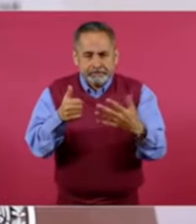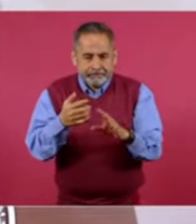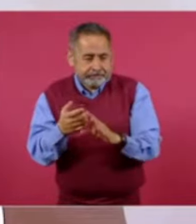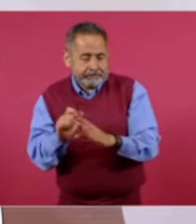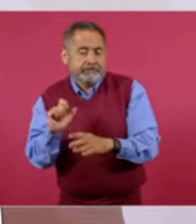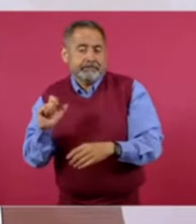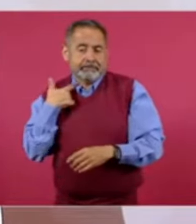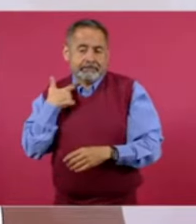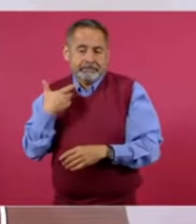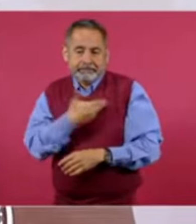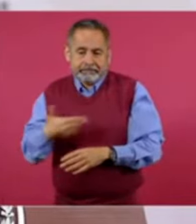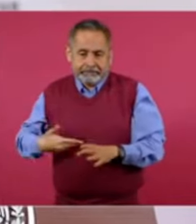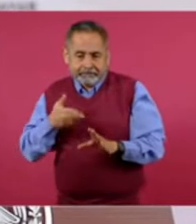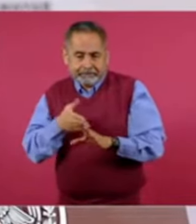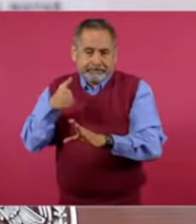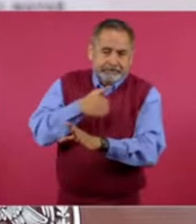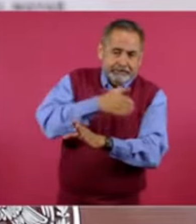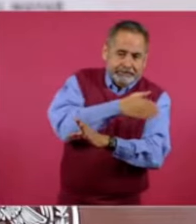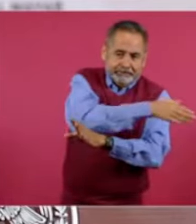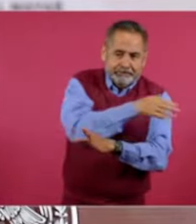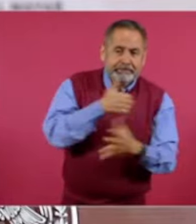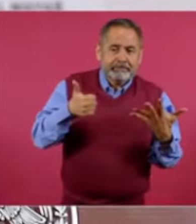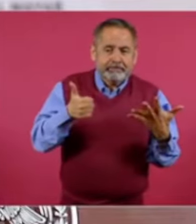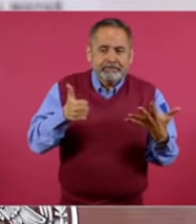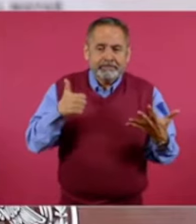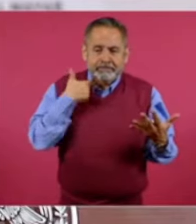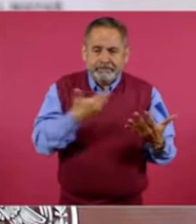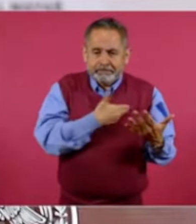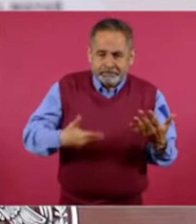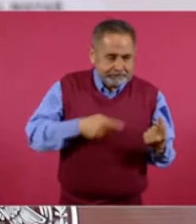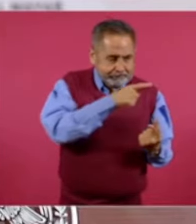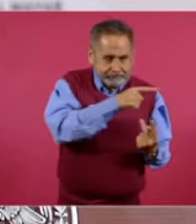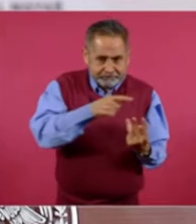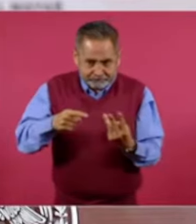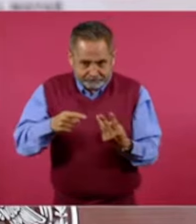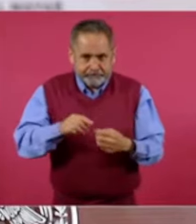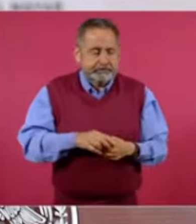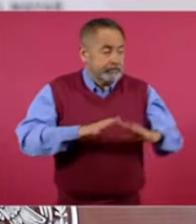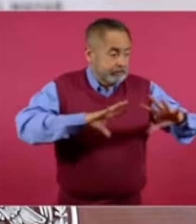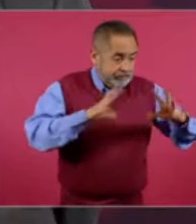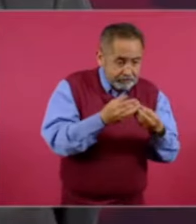sexenios del periodo neoliberal, le destinaron a los jóvenes